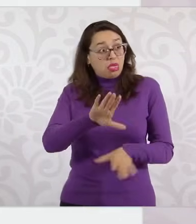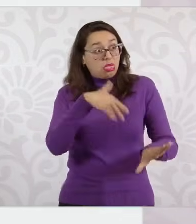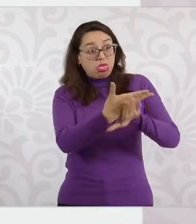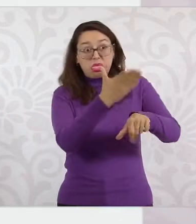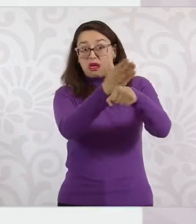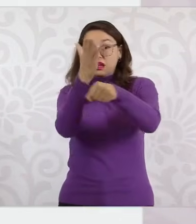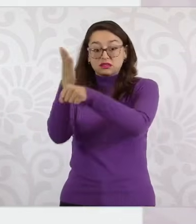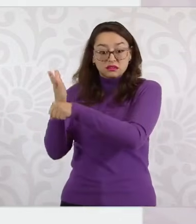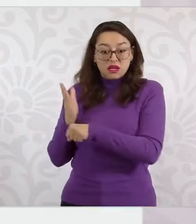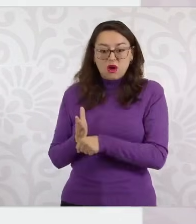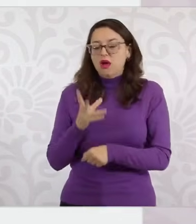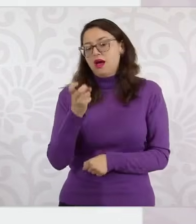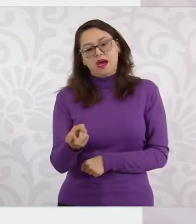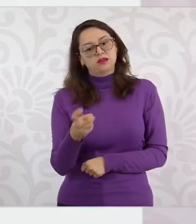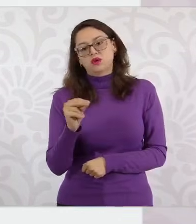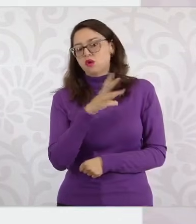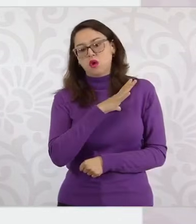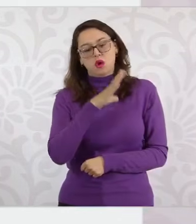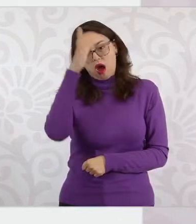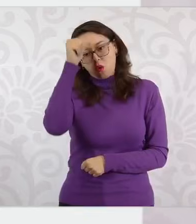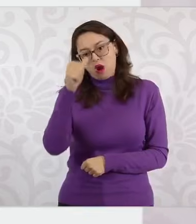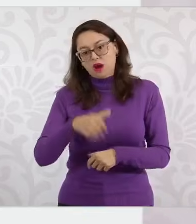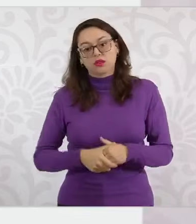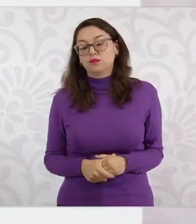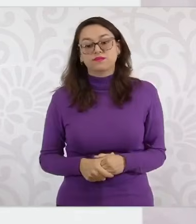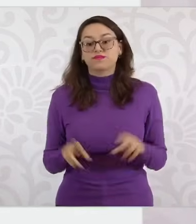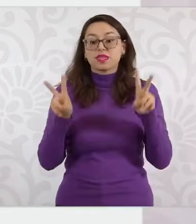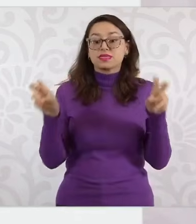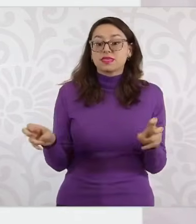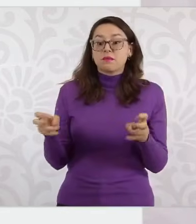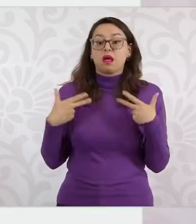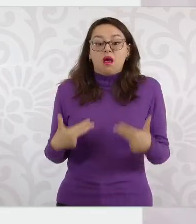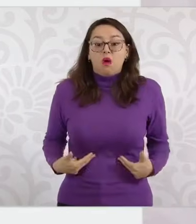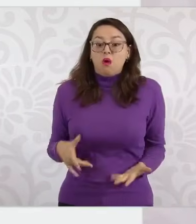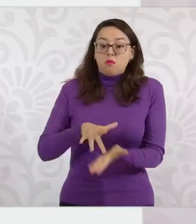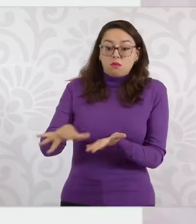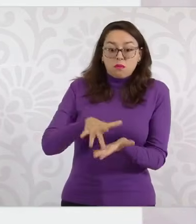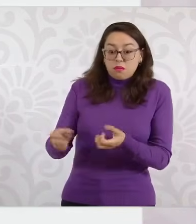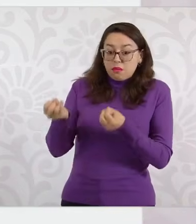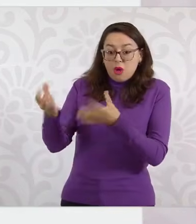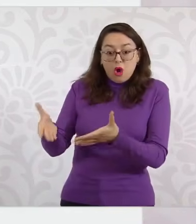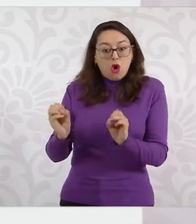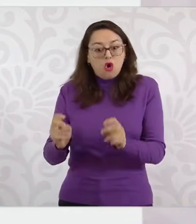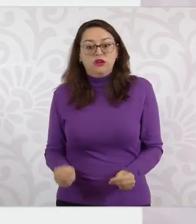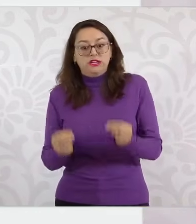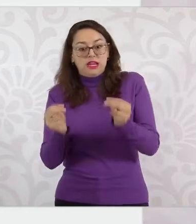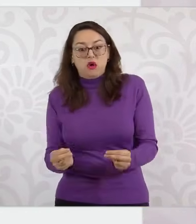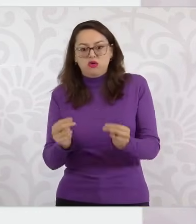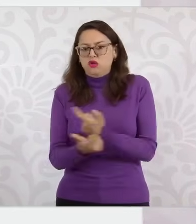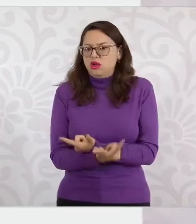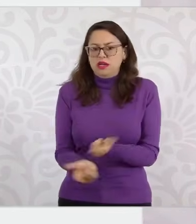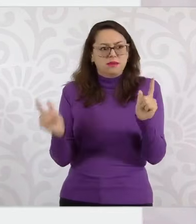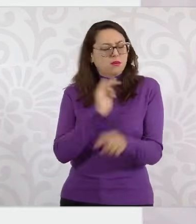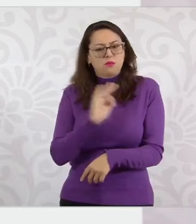llegue combustible, tanto como ayuda humanitaria como en un acuerdo comercial que puede tener cualquier país